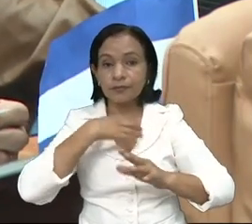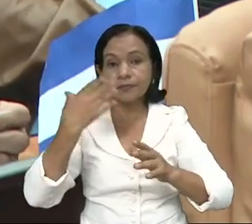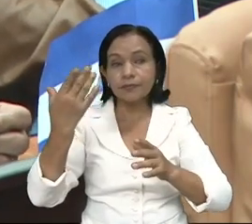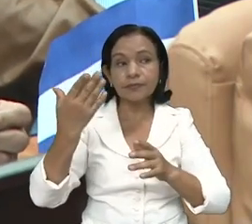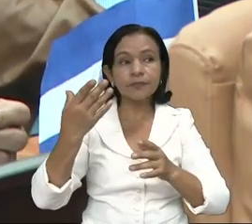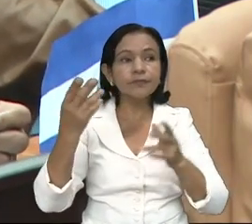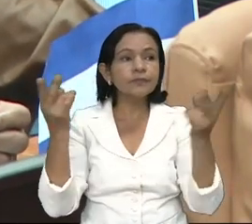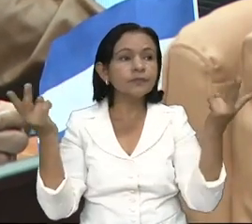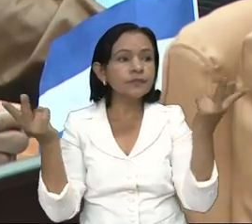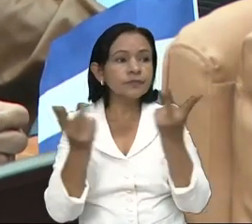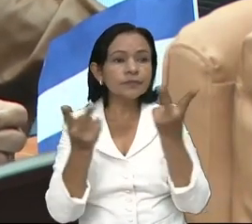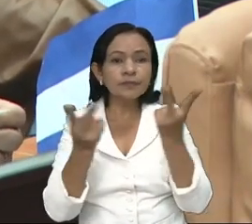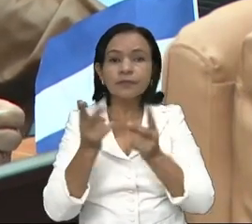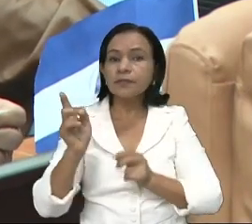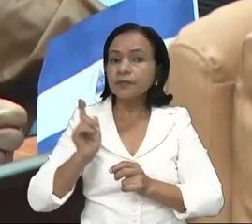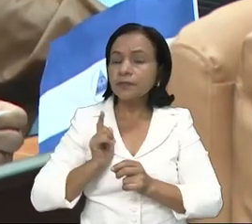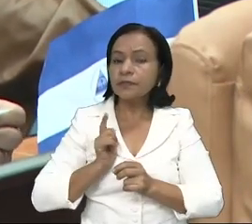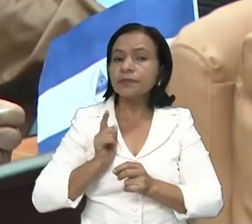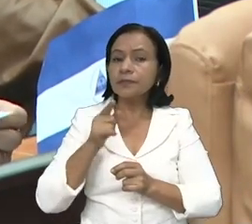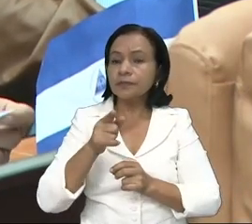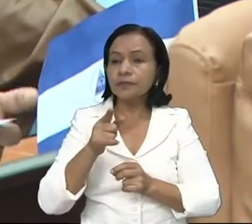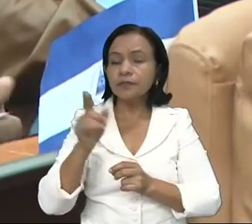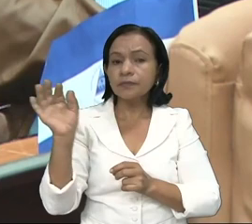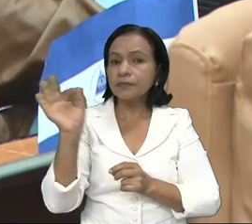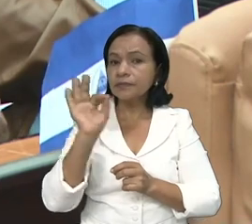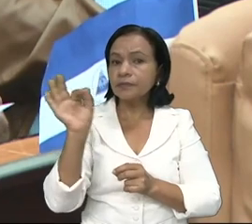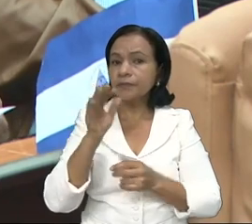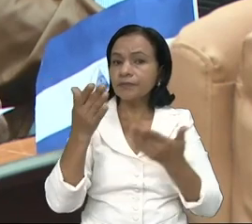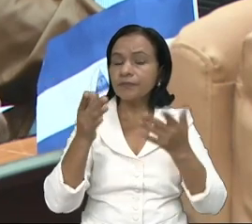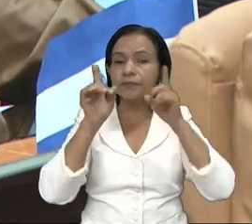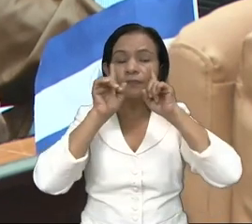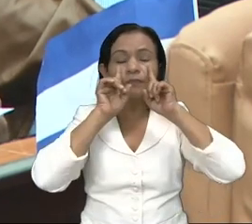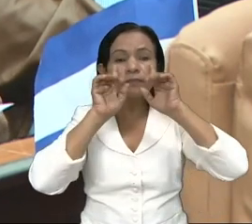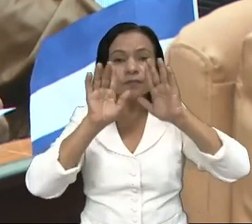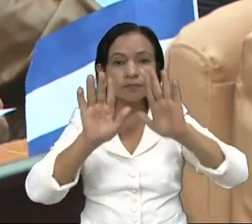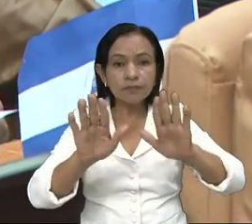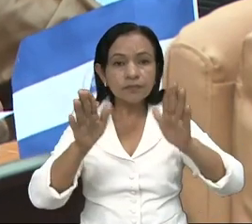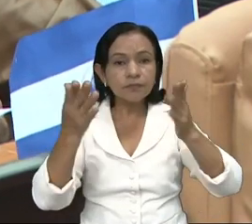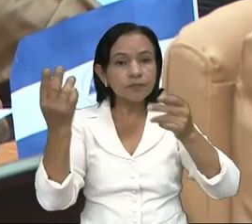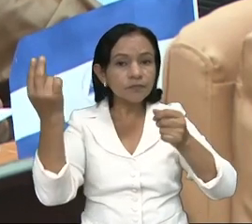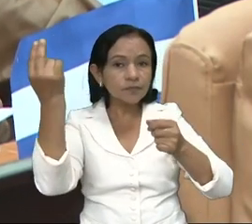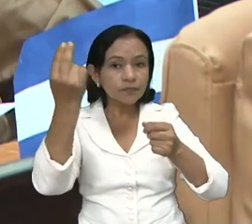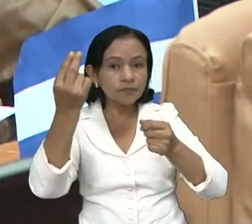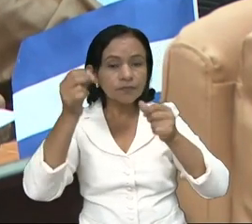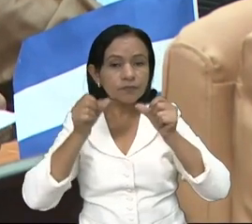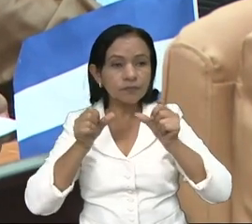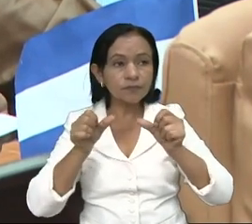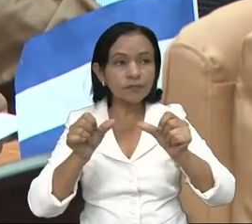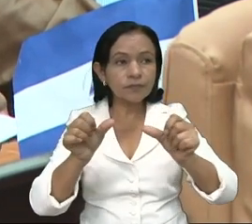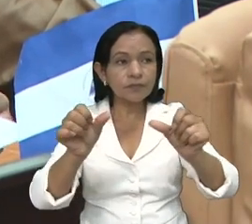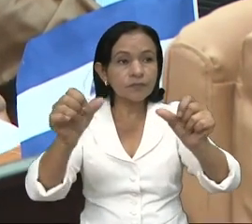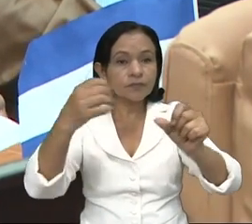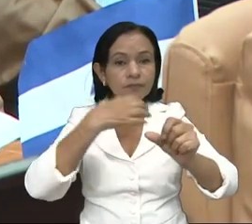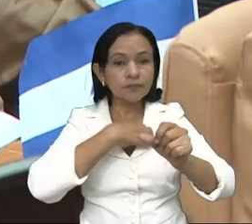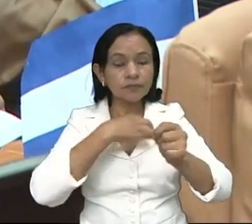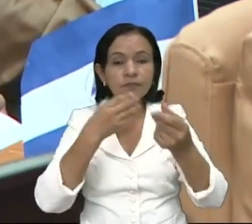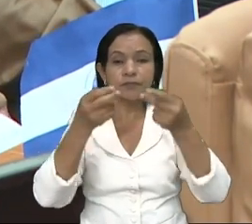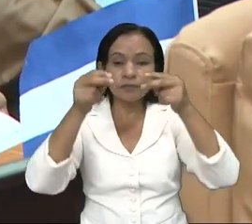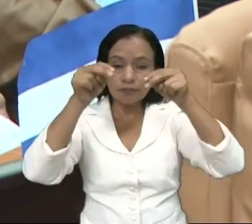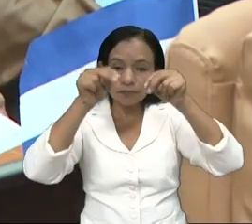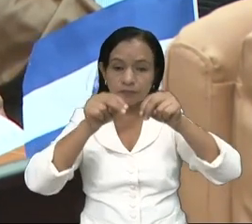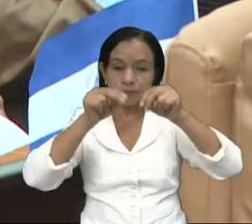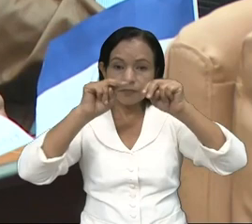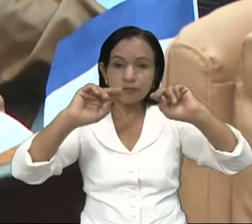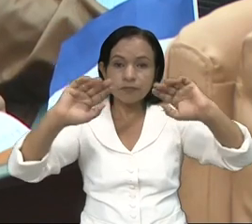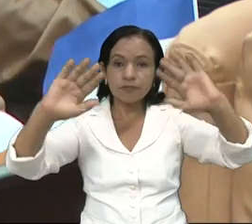restauración del hábitat, garantizando de esta manera el cuidado, uso sostenible de nuestras riquezas